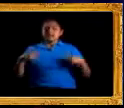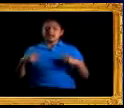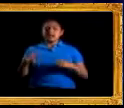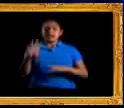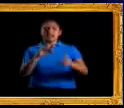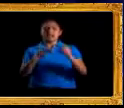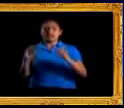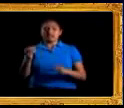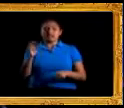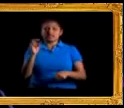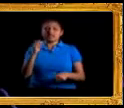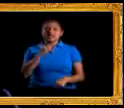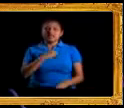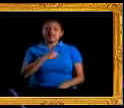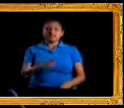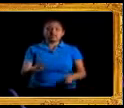Salvador?